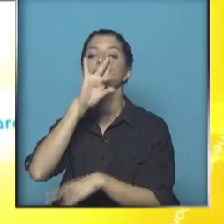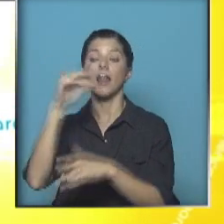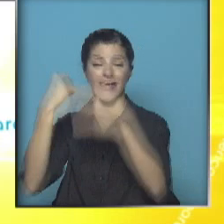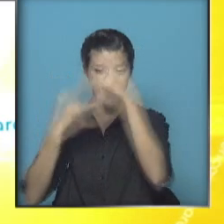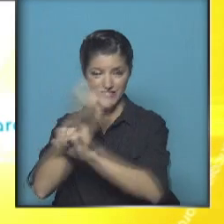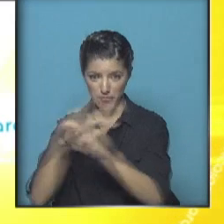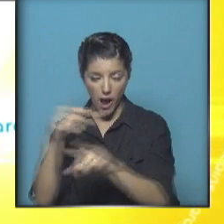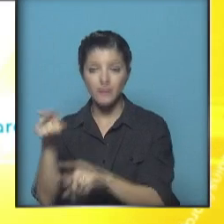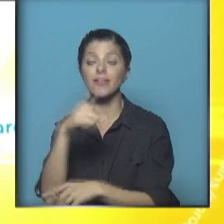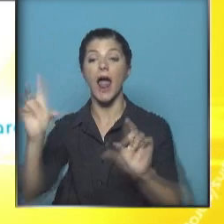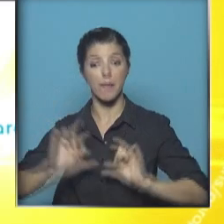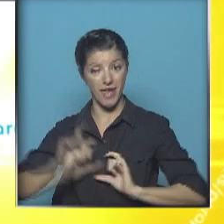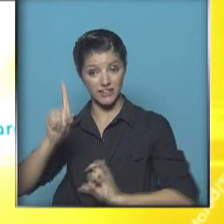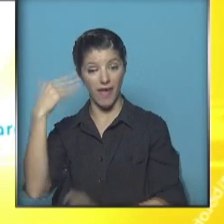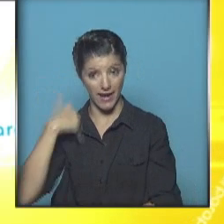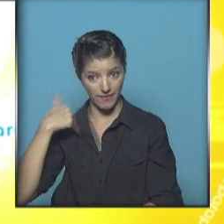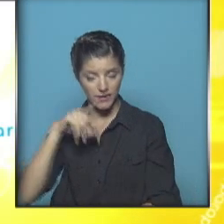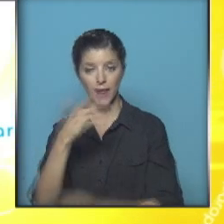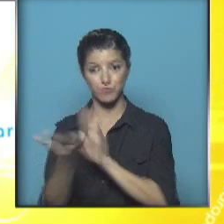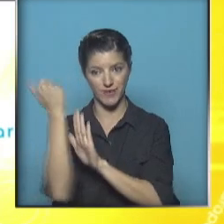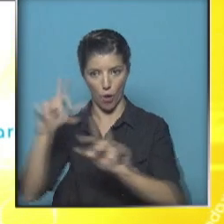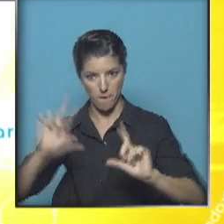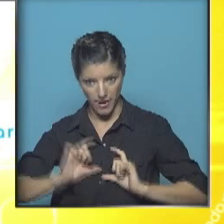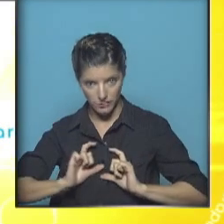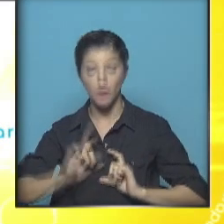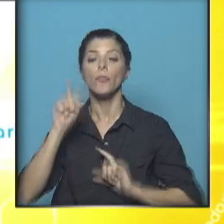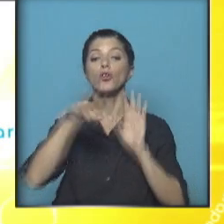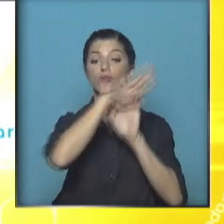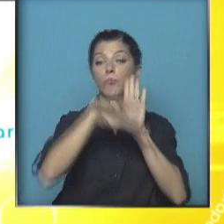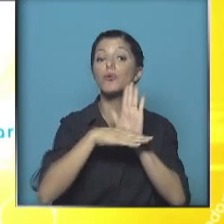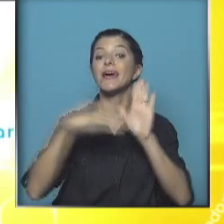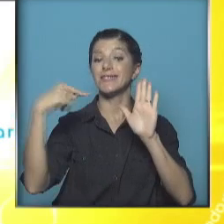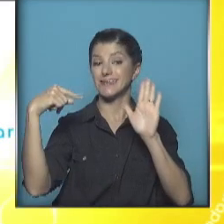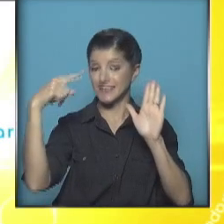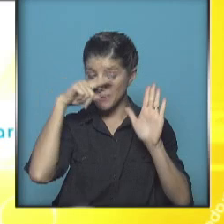se le ha quitado esa medalla de bronce y Argentina continúa 7ª en el medallero general